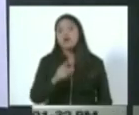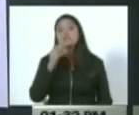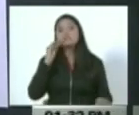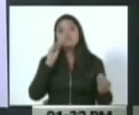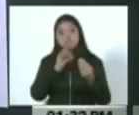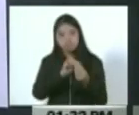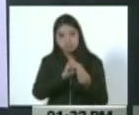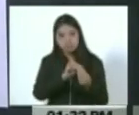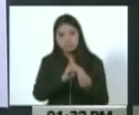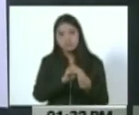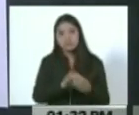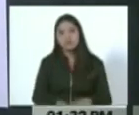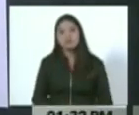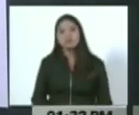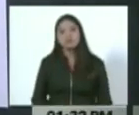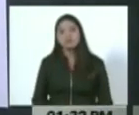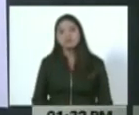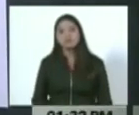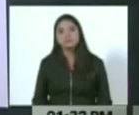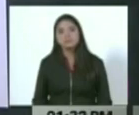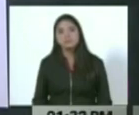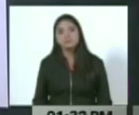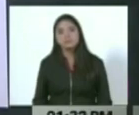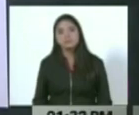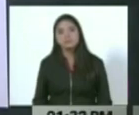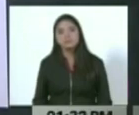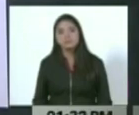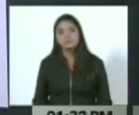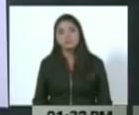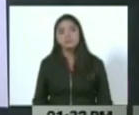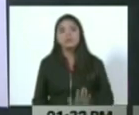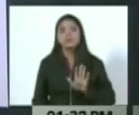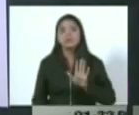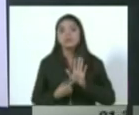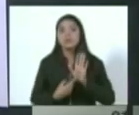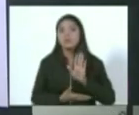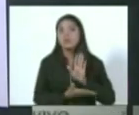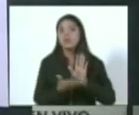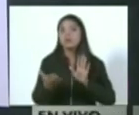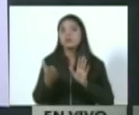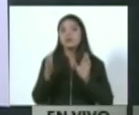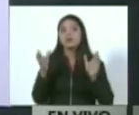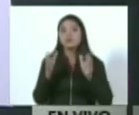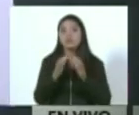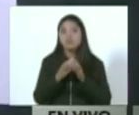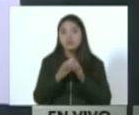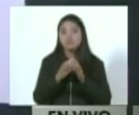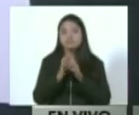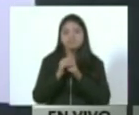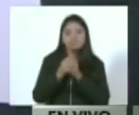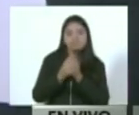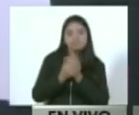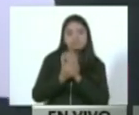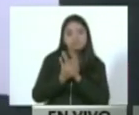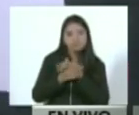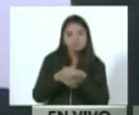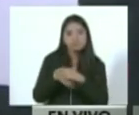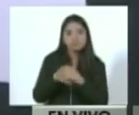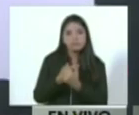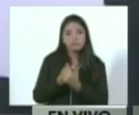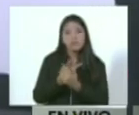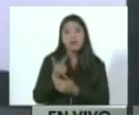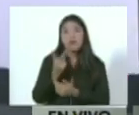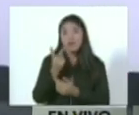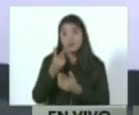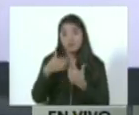coincide de manera simultánea y demuestra la reunión de conspiración que estaban